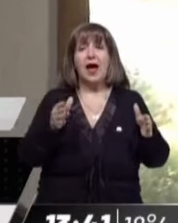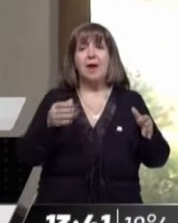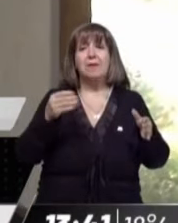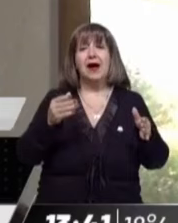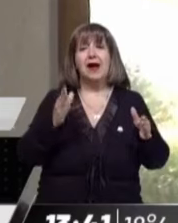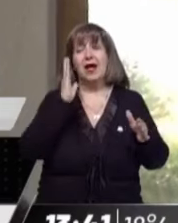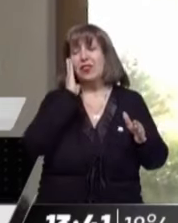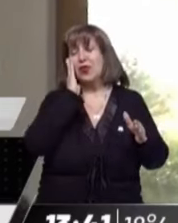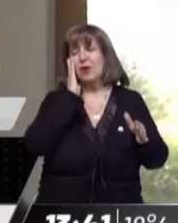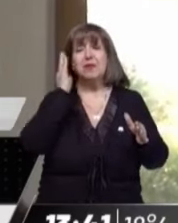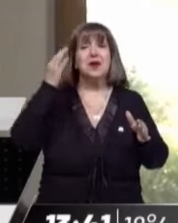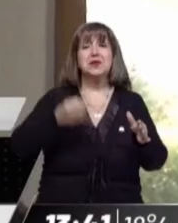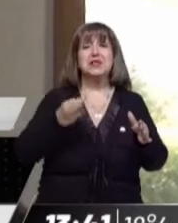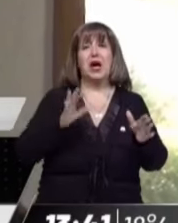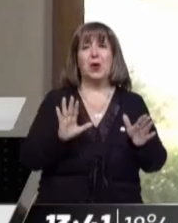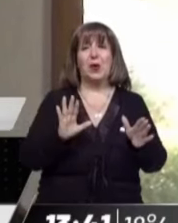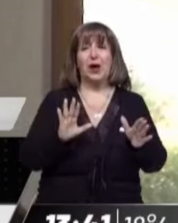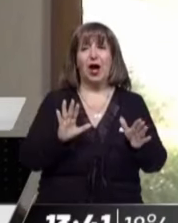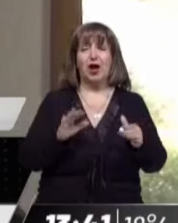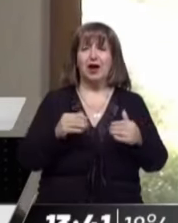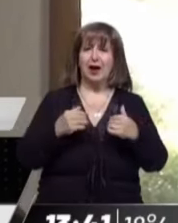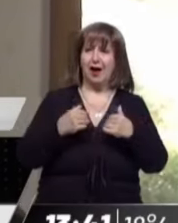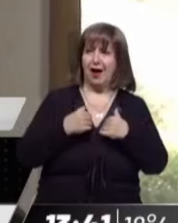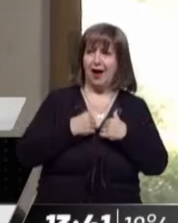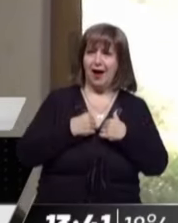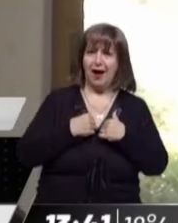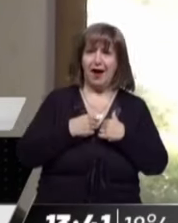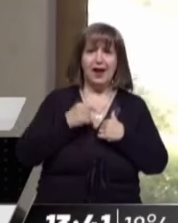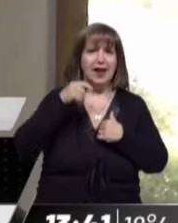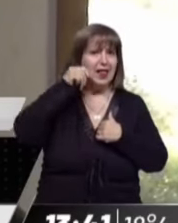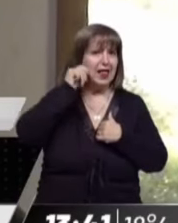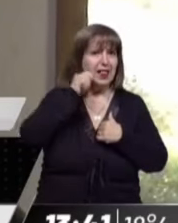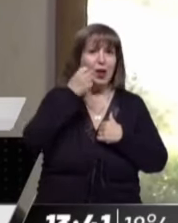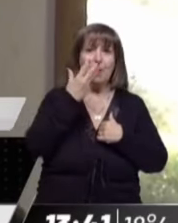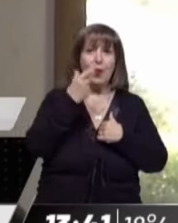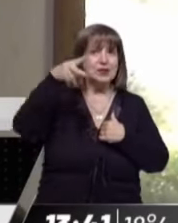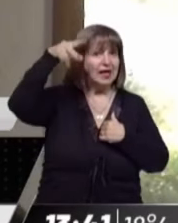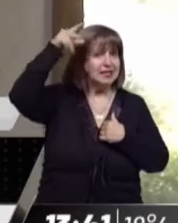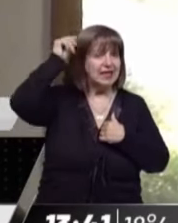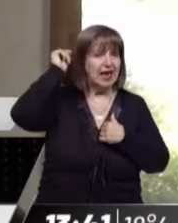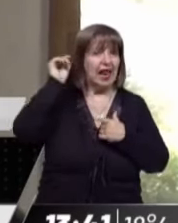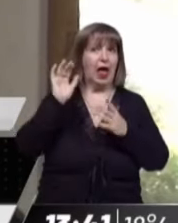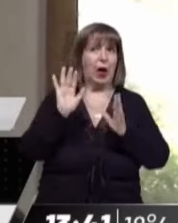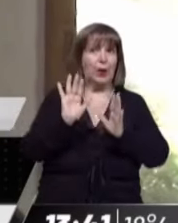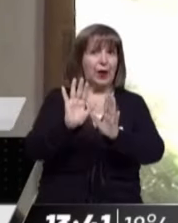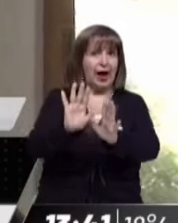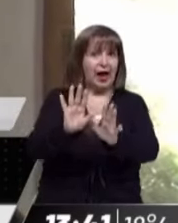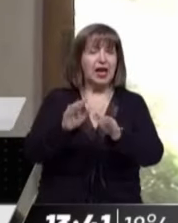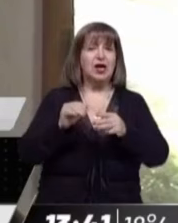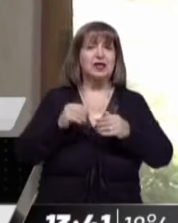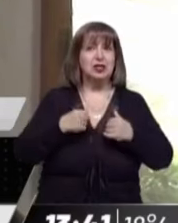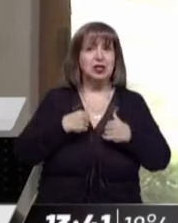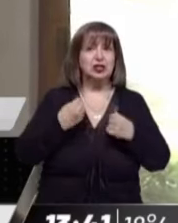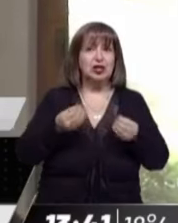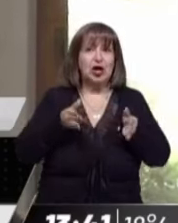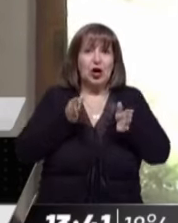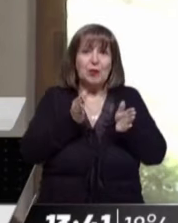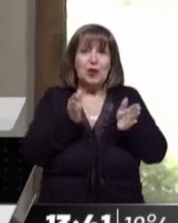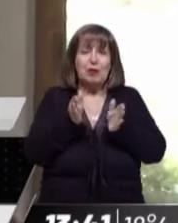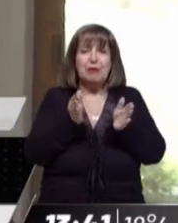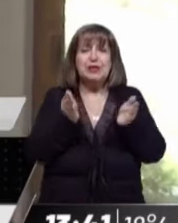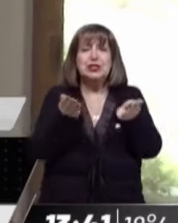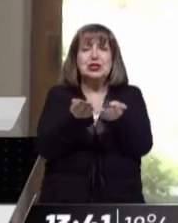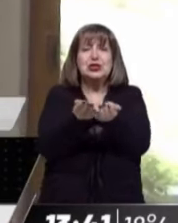seguro nosotros nuestras pretensiones están limitadas a nuestras posibilidades con los menos 1500 gr ten teníamos una población